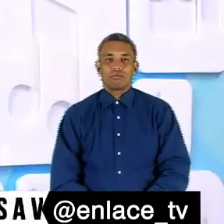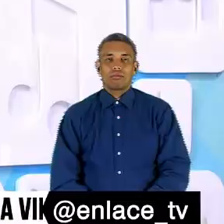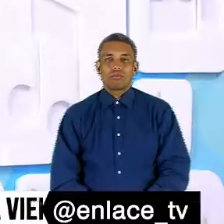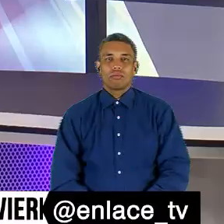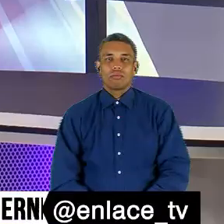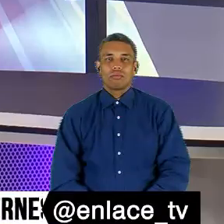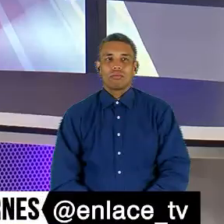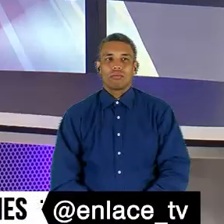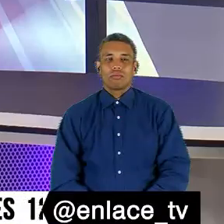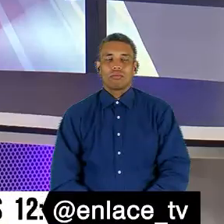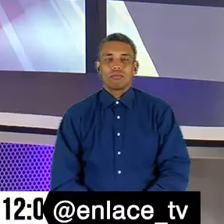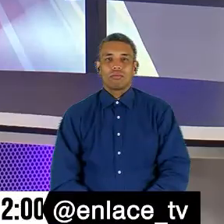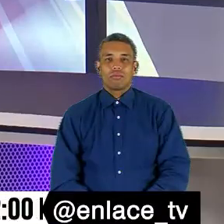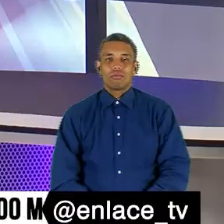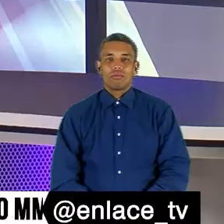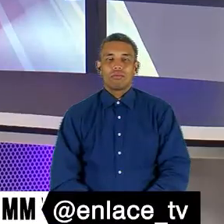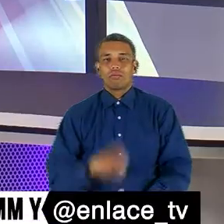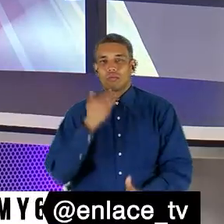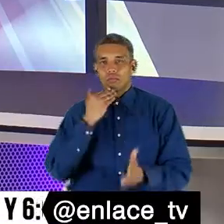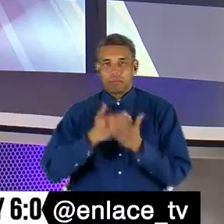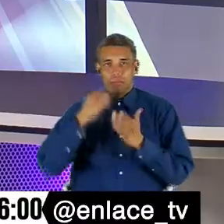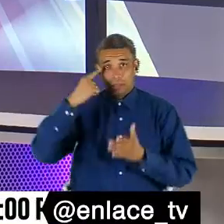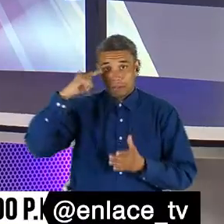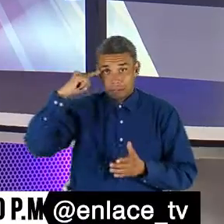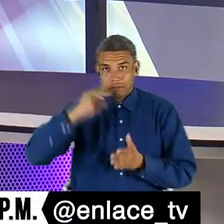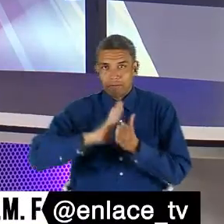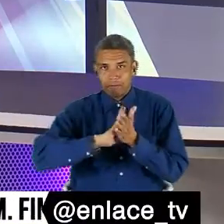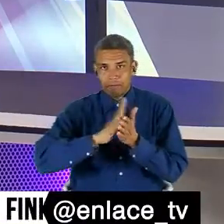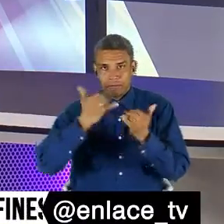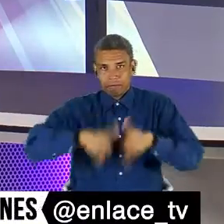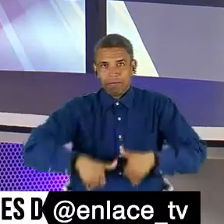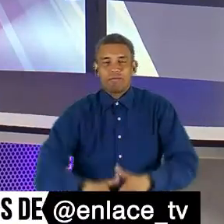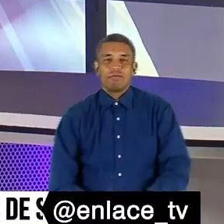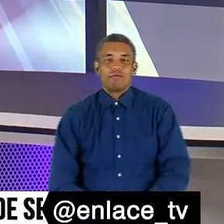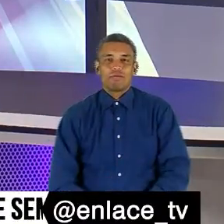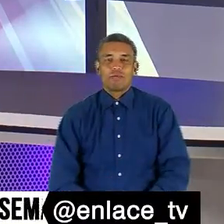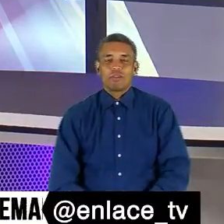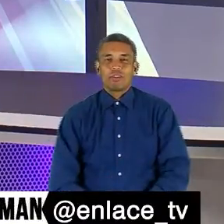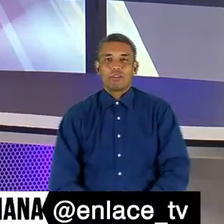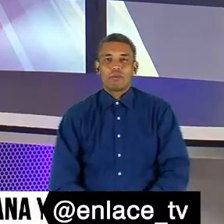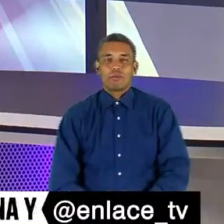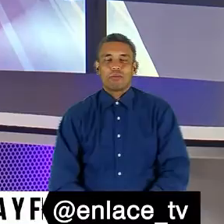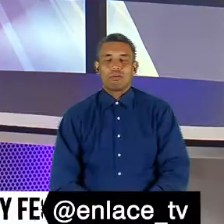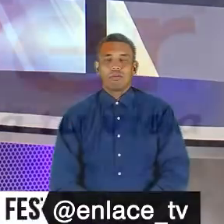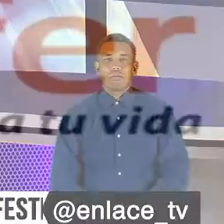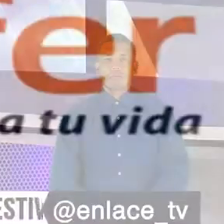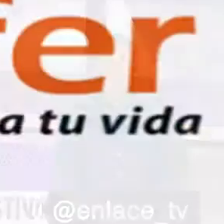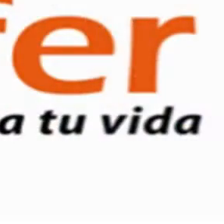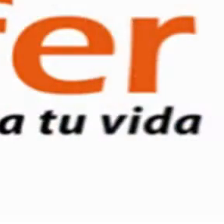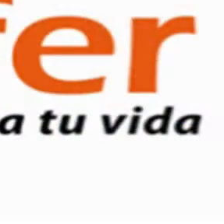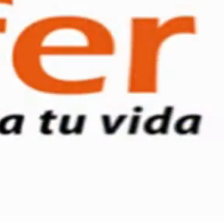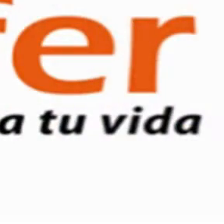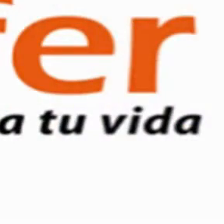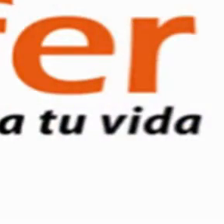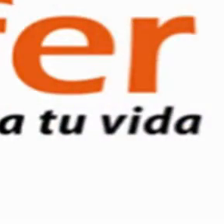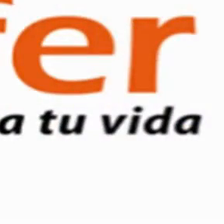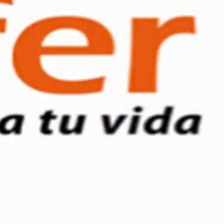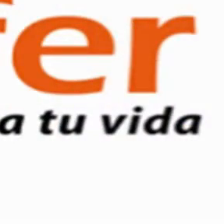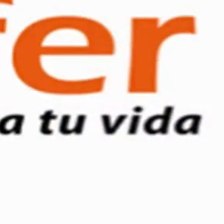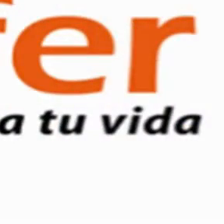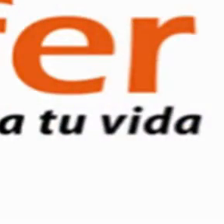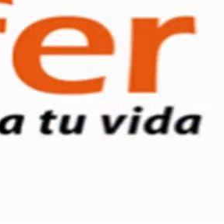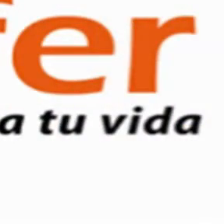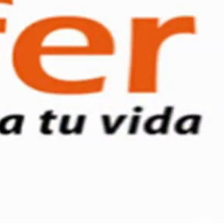chao. Gracias, Sara, por esa información. Hasta aquí Enlace Noticias. Antes de despedirnos, recuerden, materiales eléctricos,